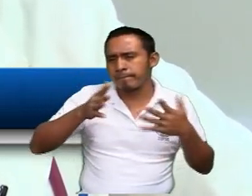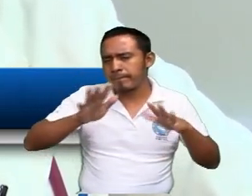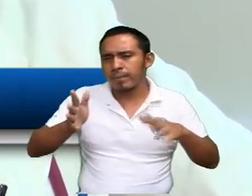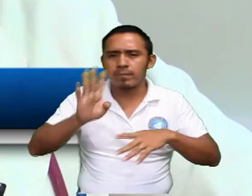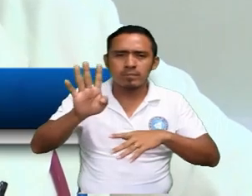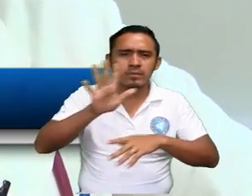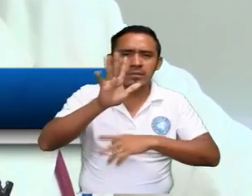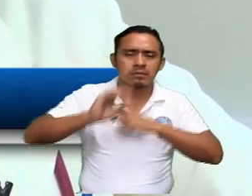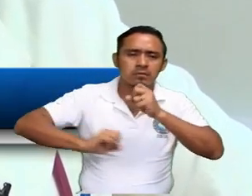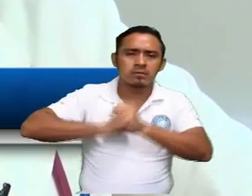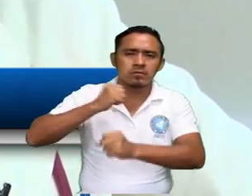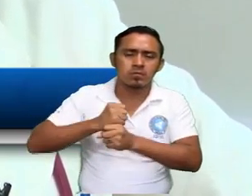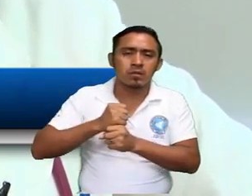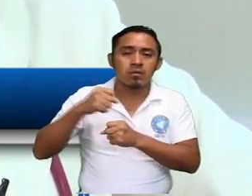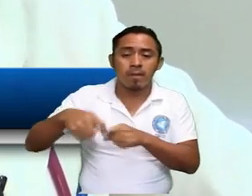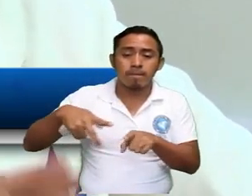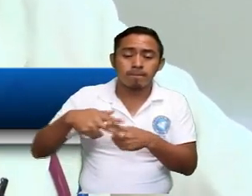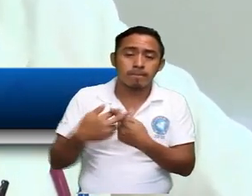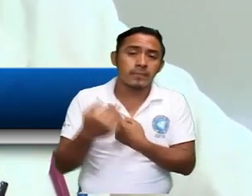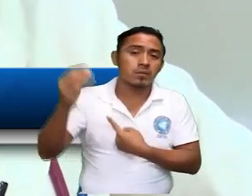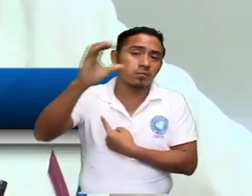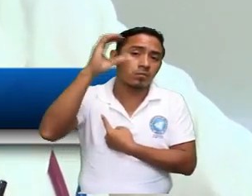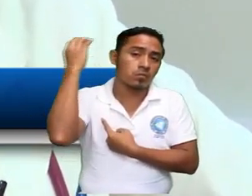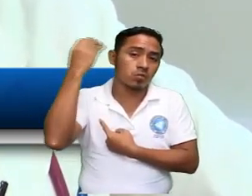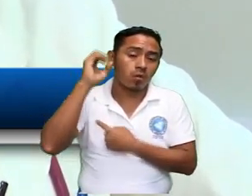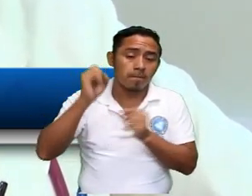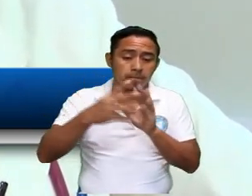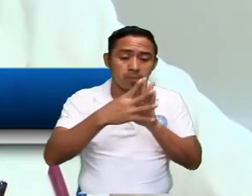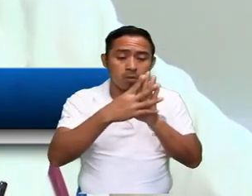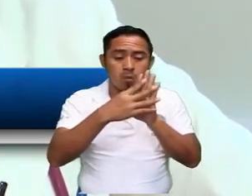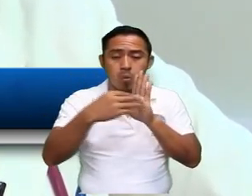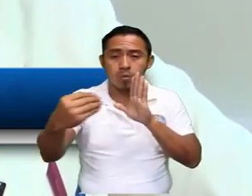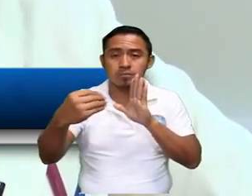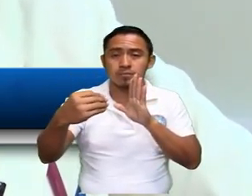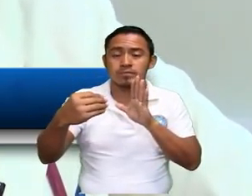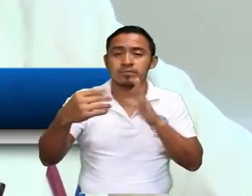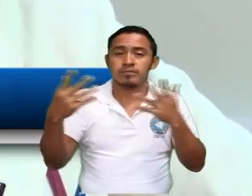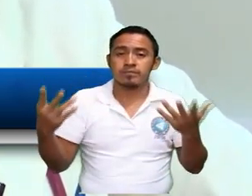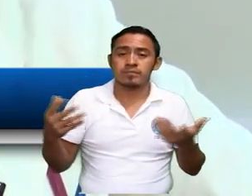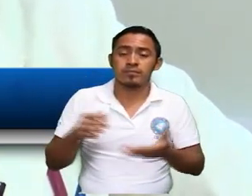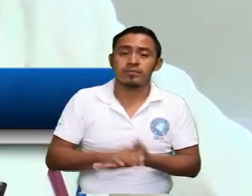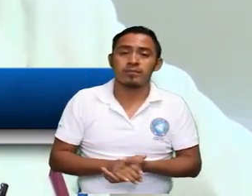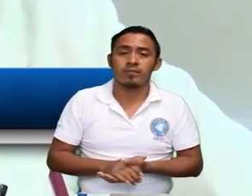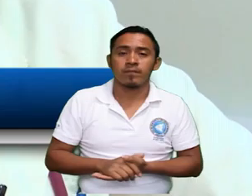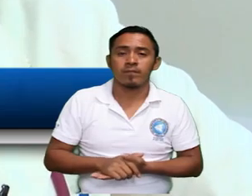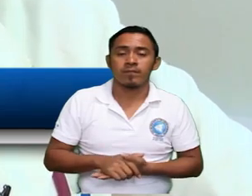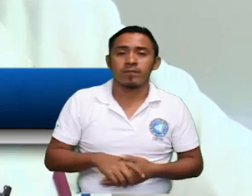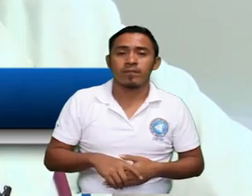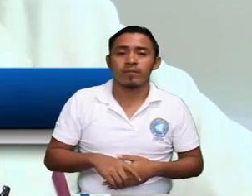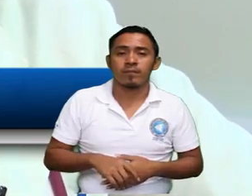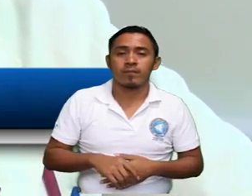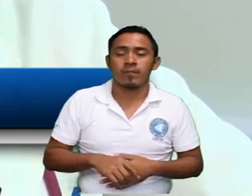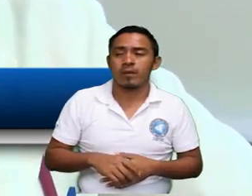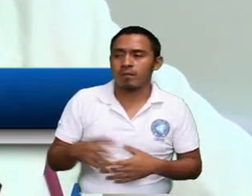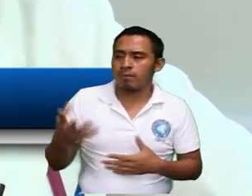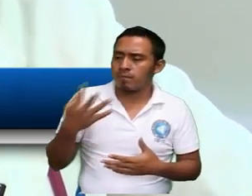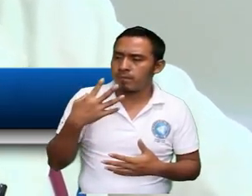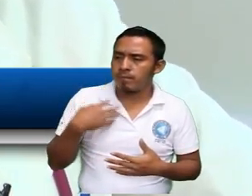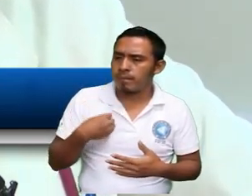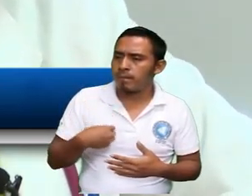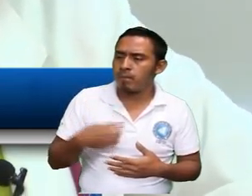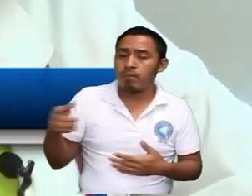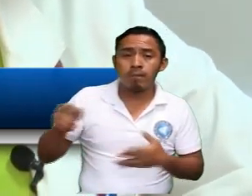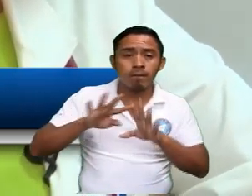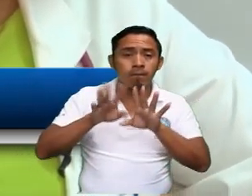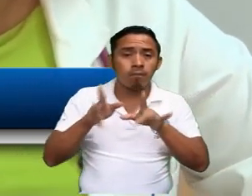esta experiencia comenzó en Colombia y se ha expandido a expansión mundial. Ahora, me comentaba la muchacha que